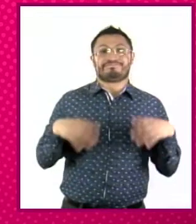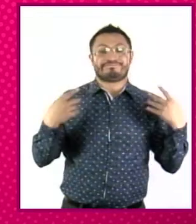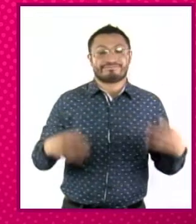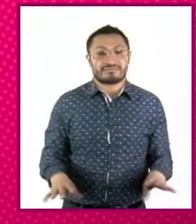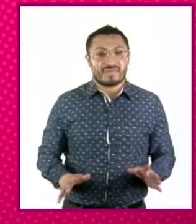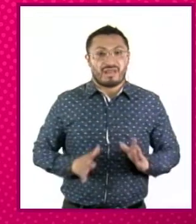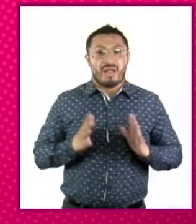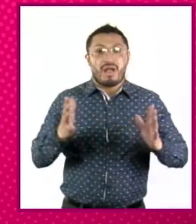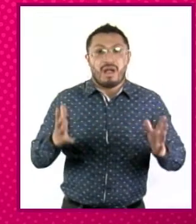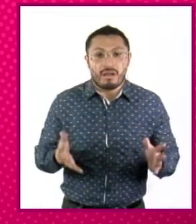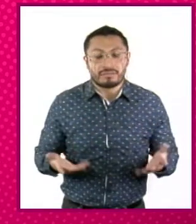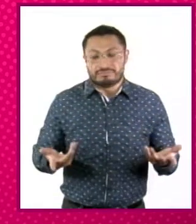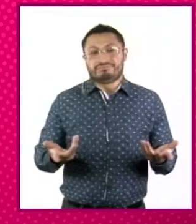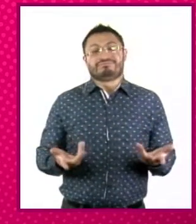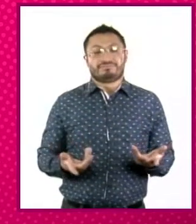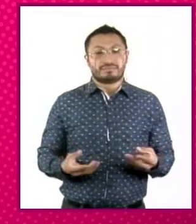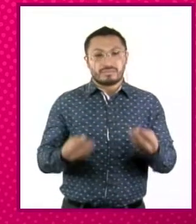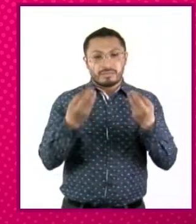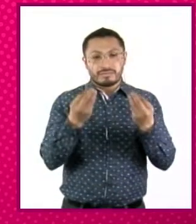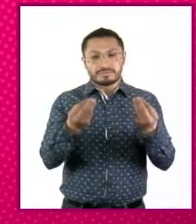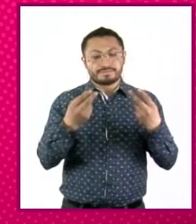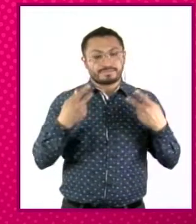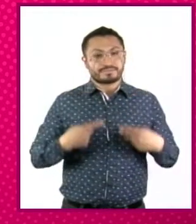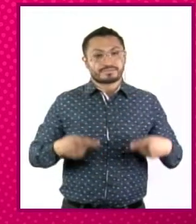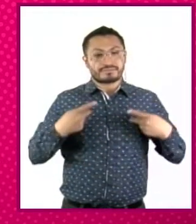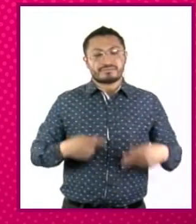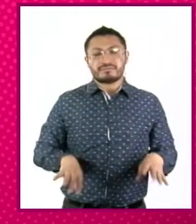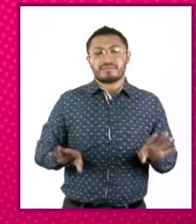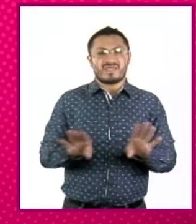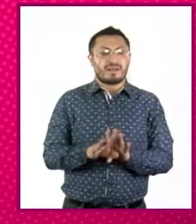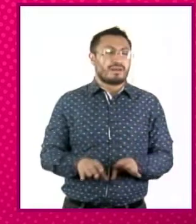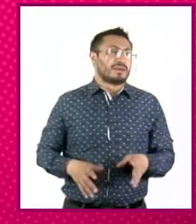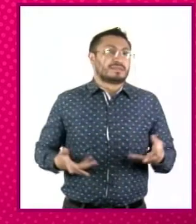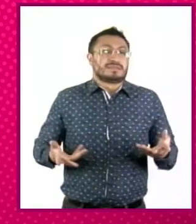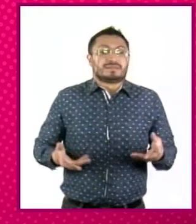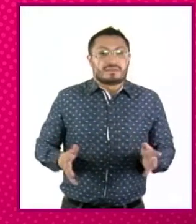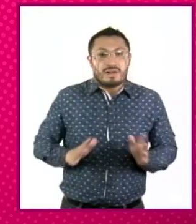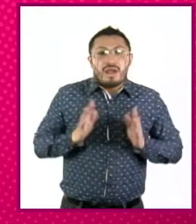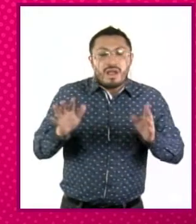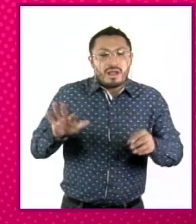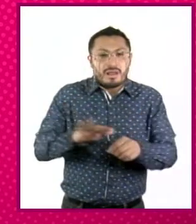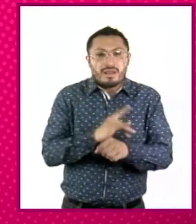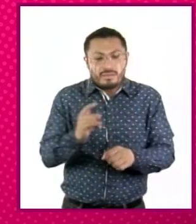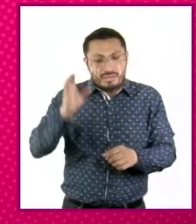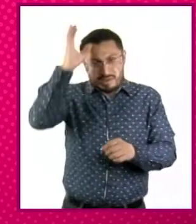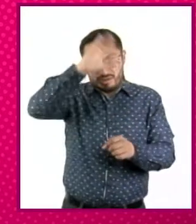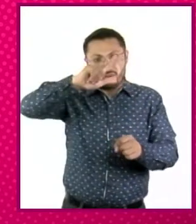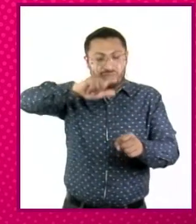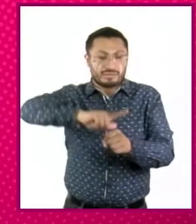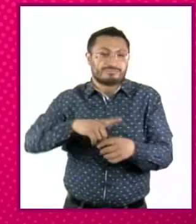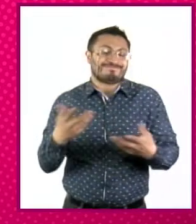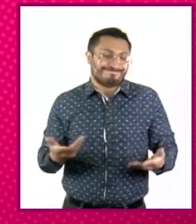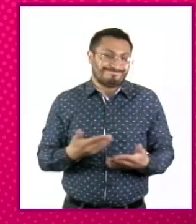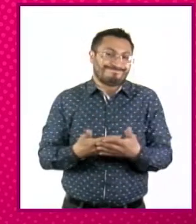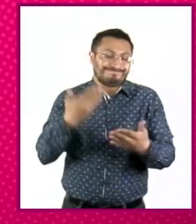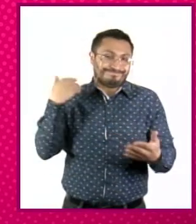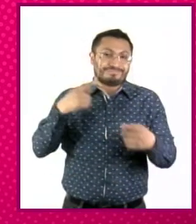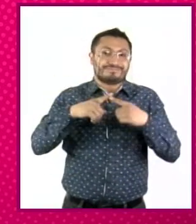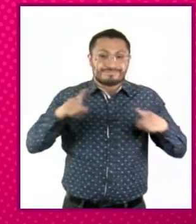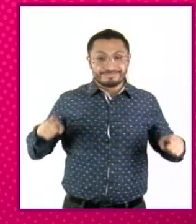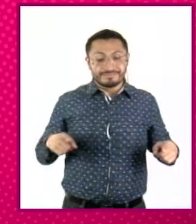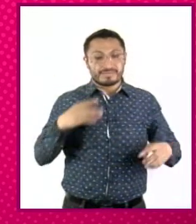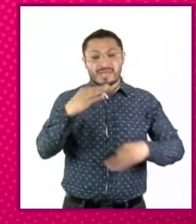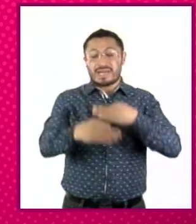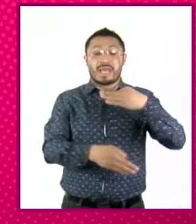dejó a muchas fuera, porque la cultura pesa mucho, ¿no? La cultura pesa mucho, no todas